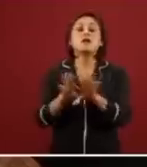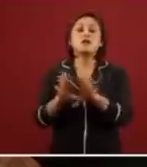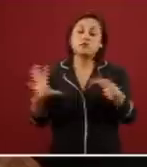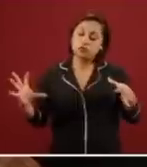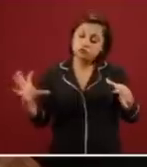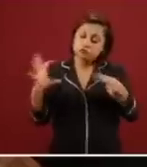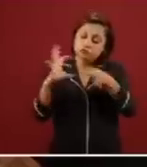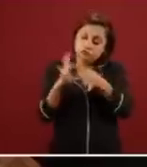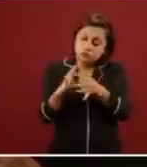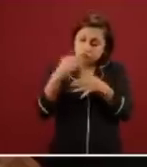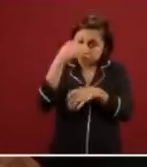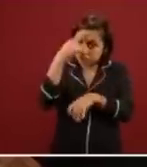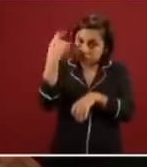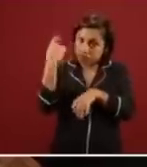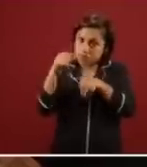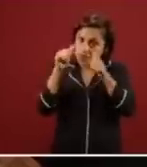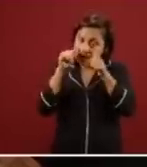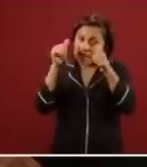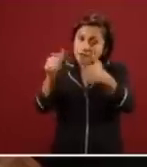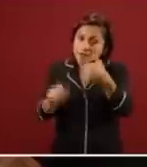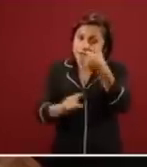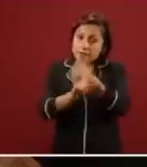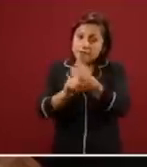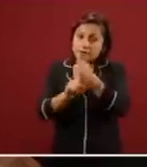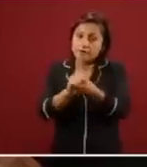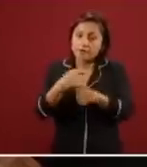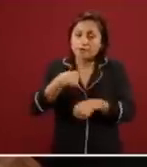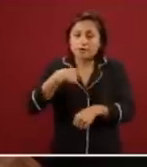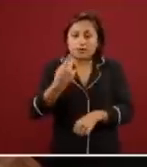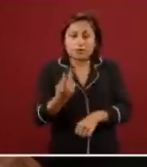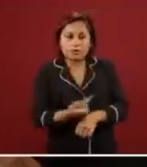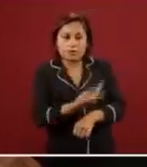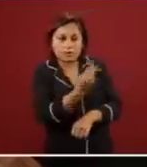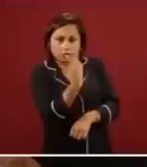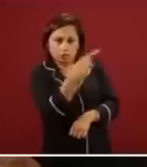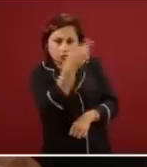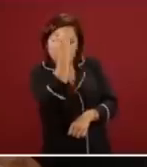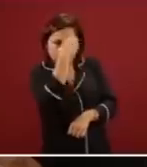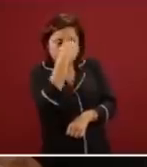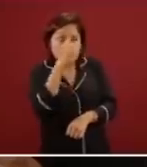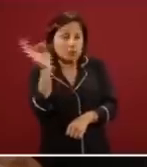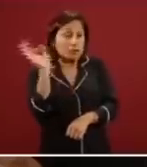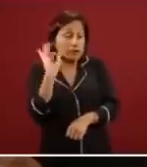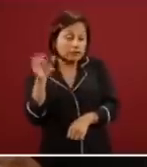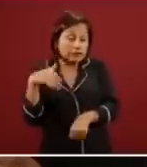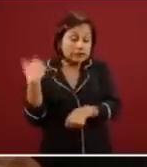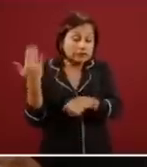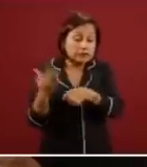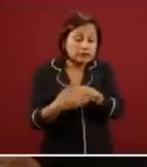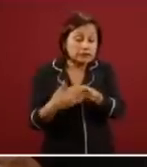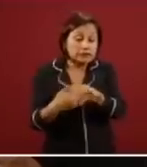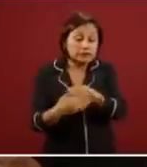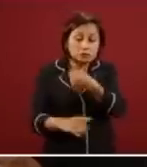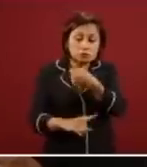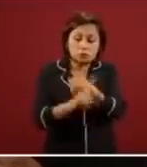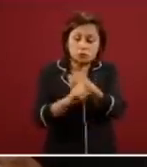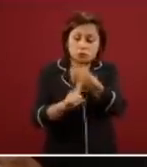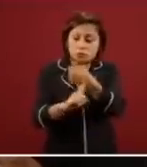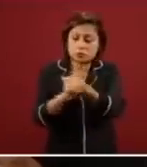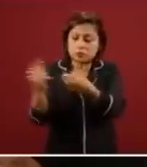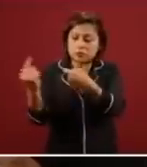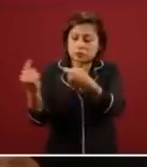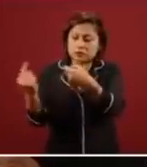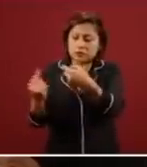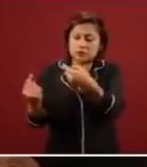de cosas. ¿No cree que en un momento dado se le salga de las manos este asunto de tan saturado de cuentas